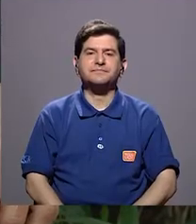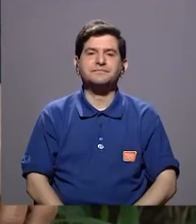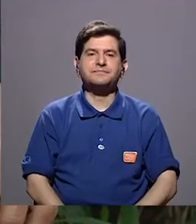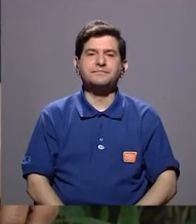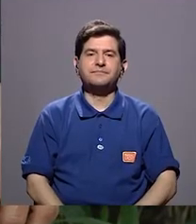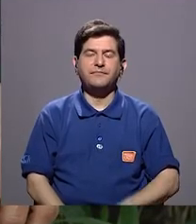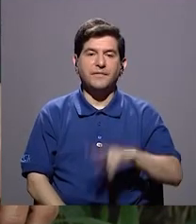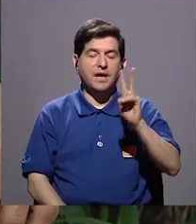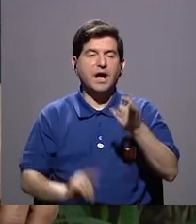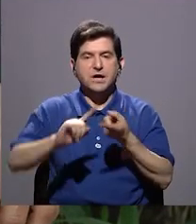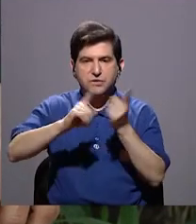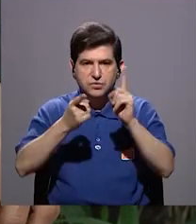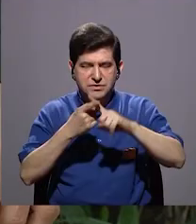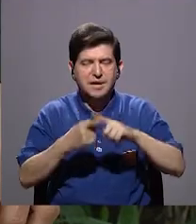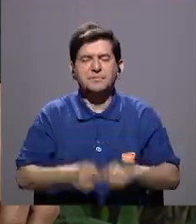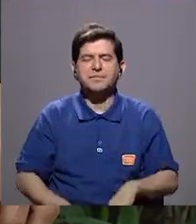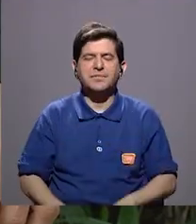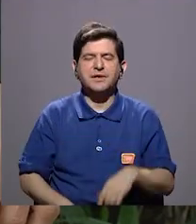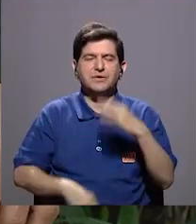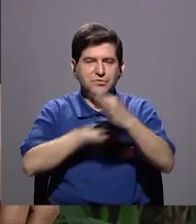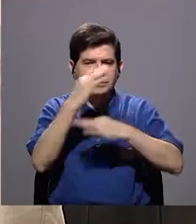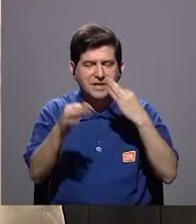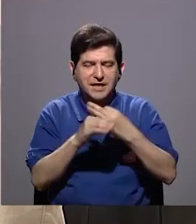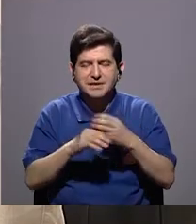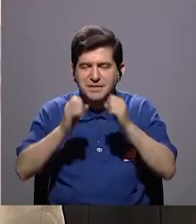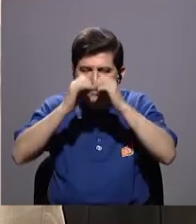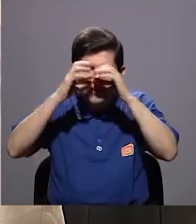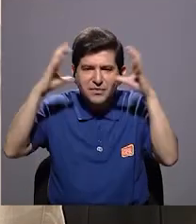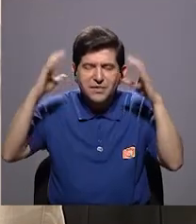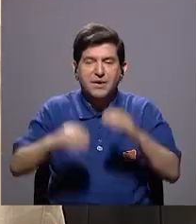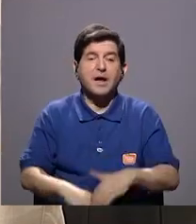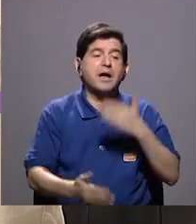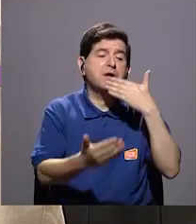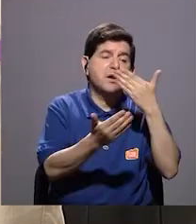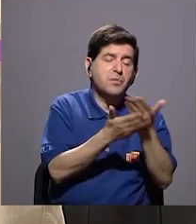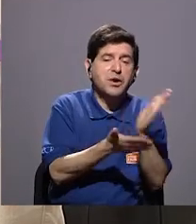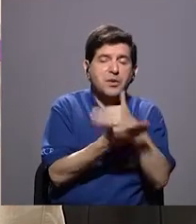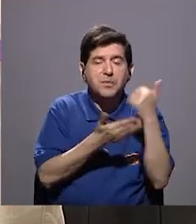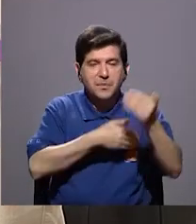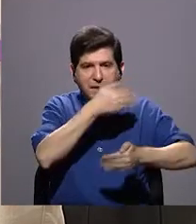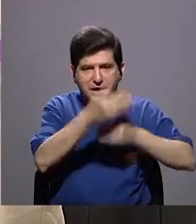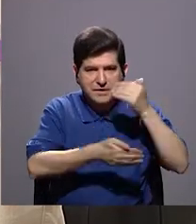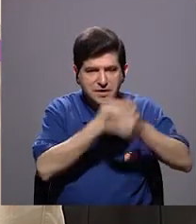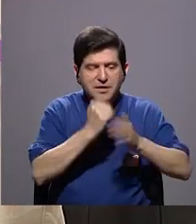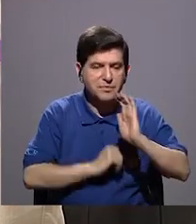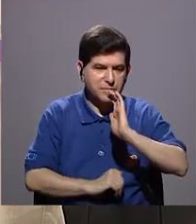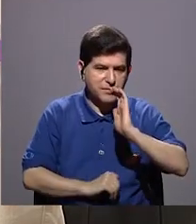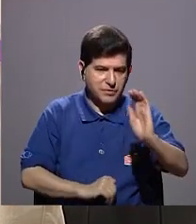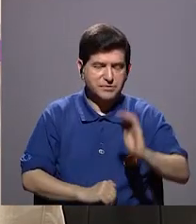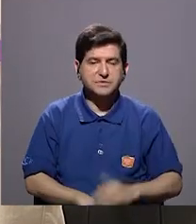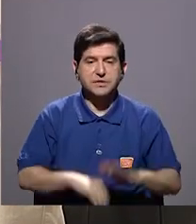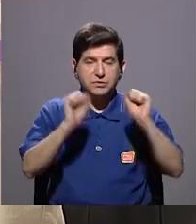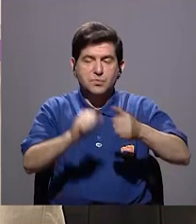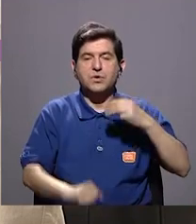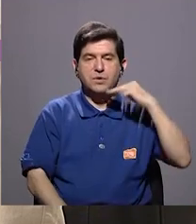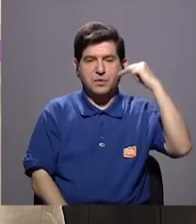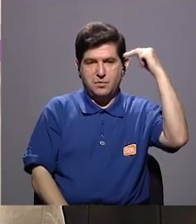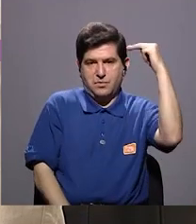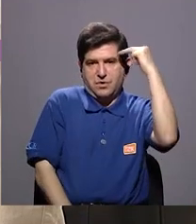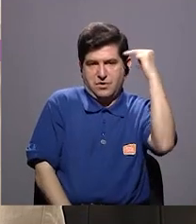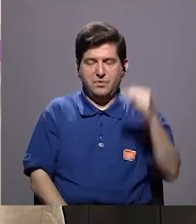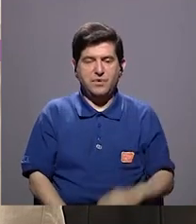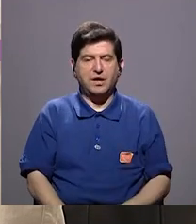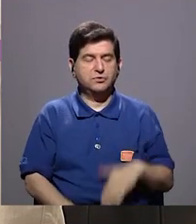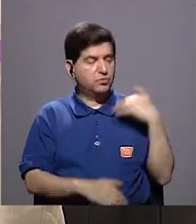Entiendo. Entonces hay dos amigos imaginarios, como quien dice, el bueno, que es parte del proceso del niño para ir madurando, para